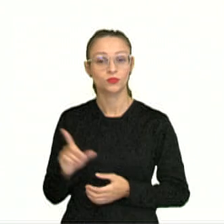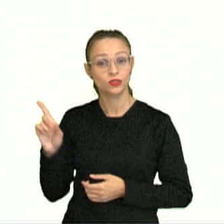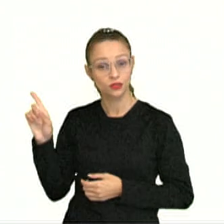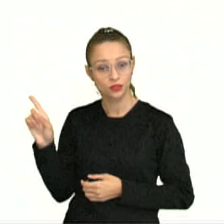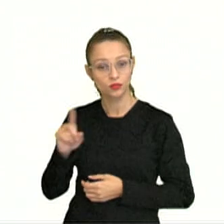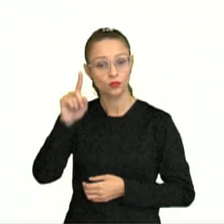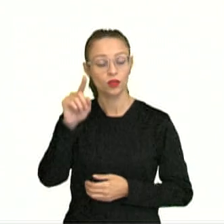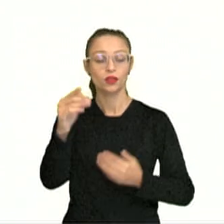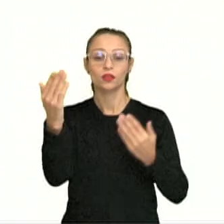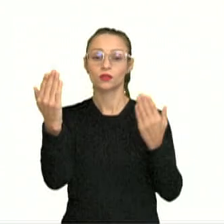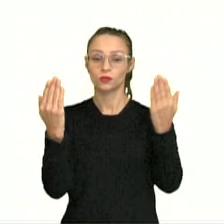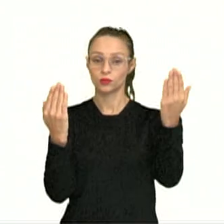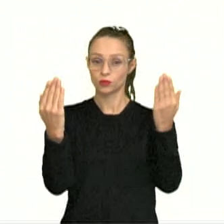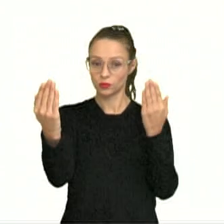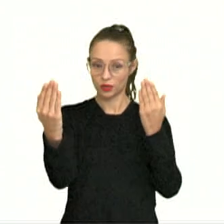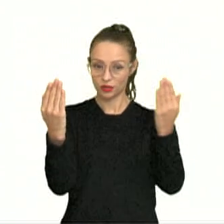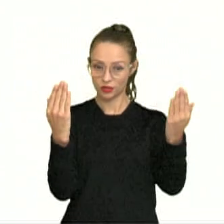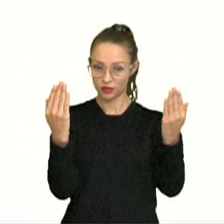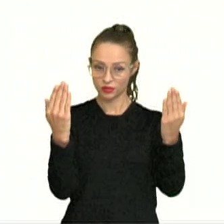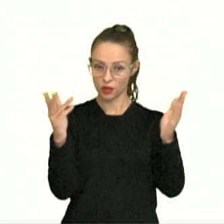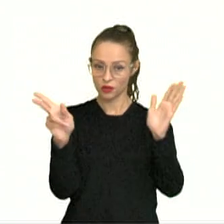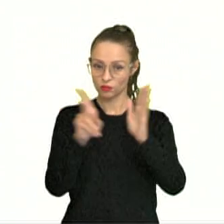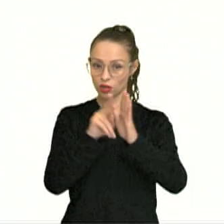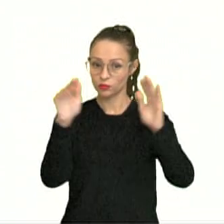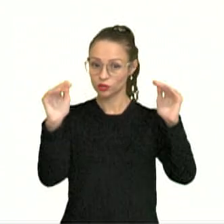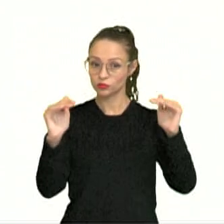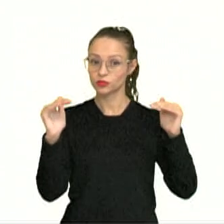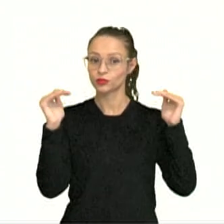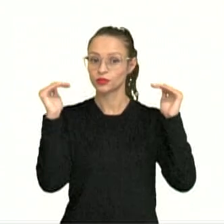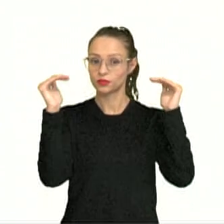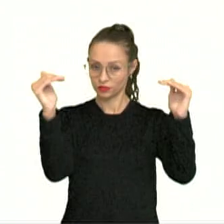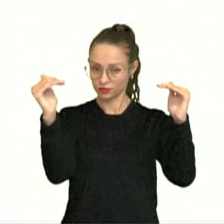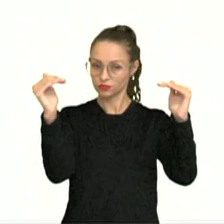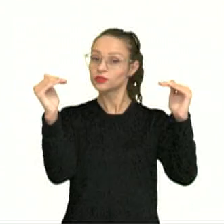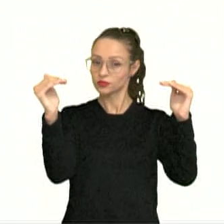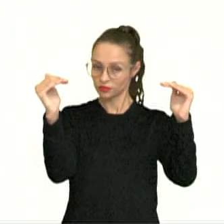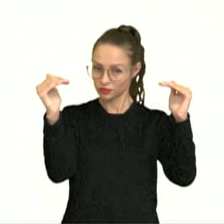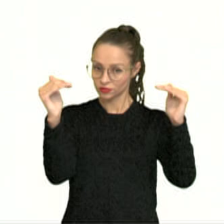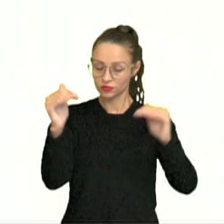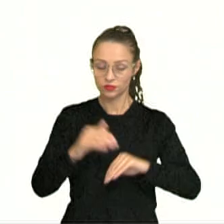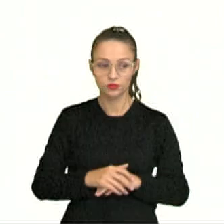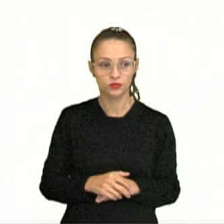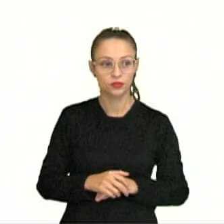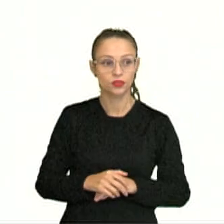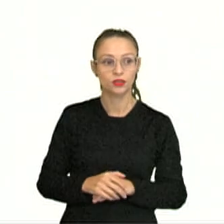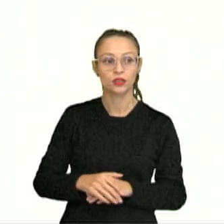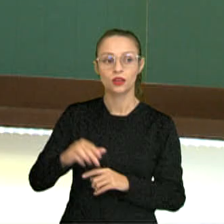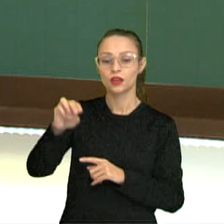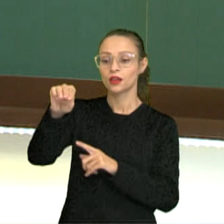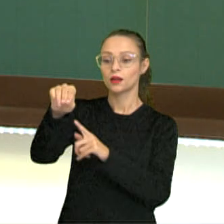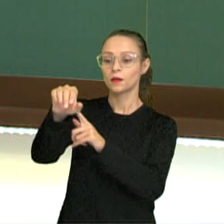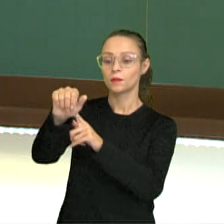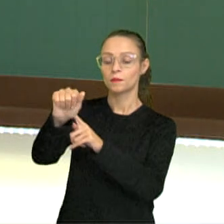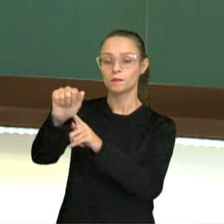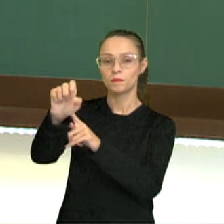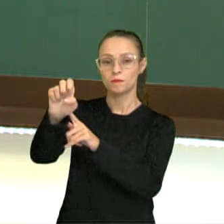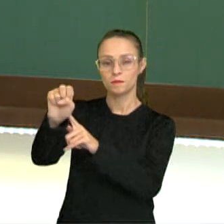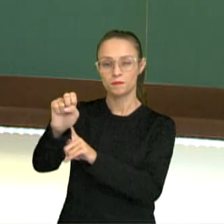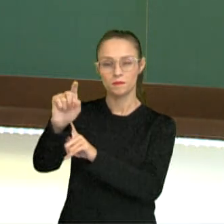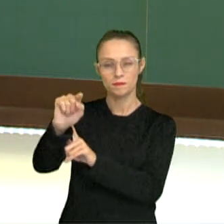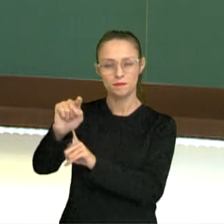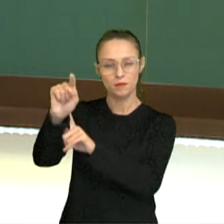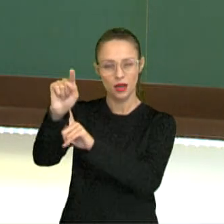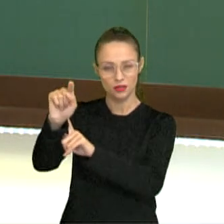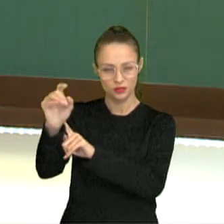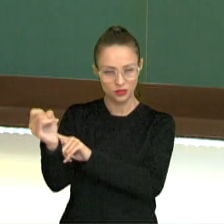uma comparação de superioridade. Mais importante que,